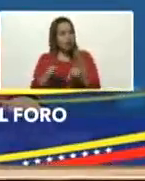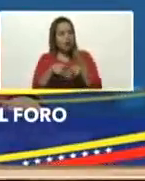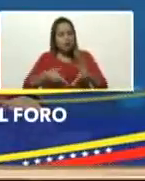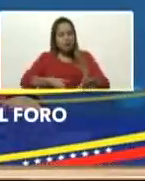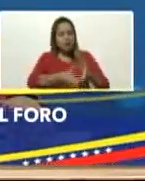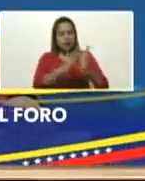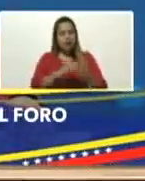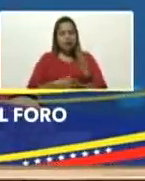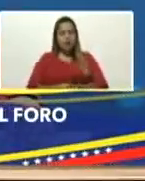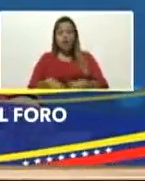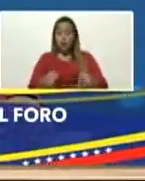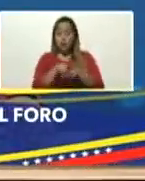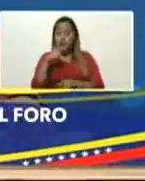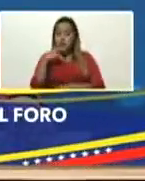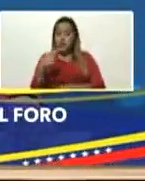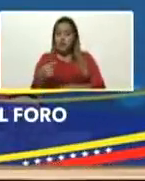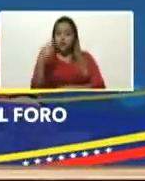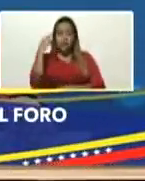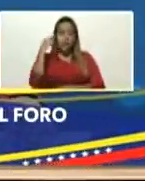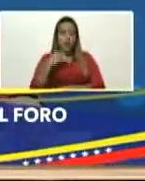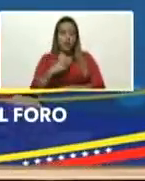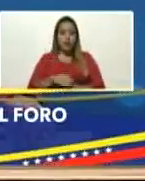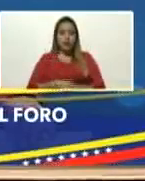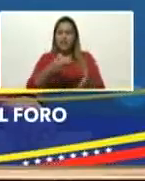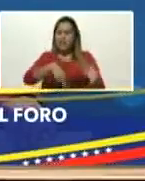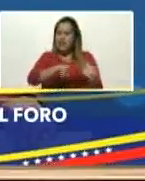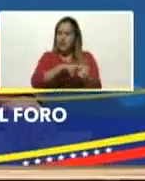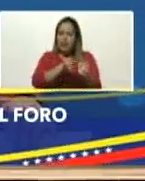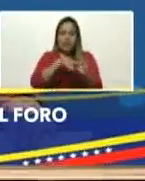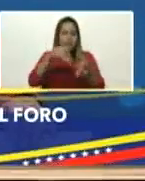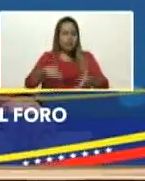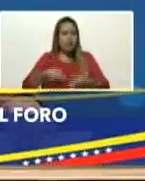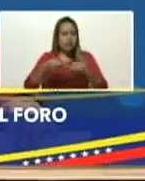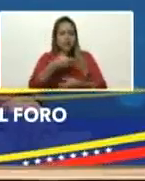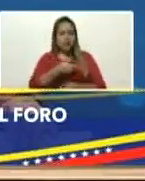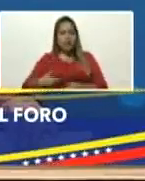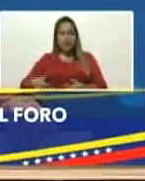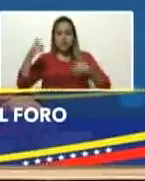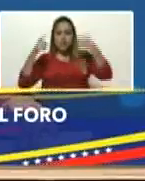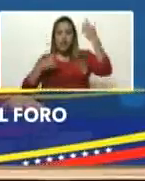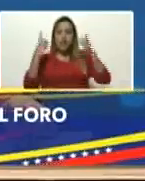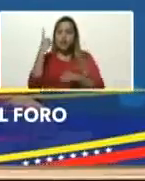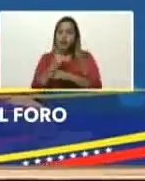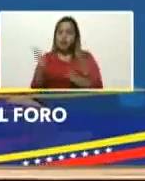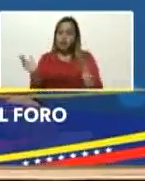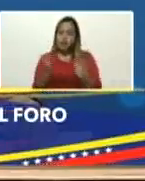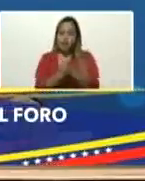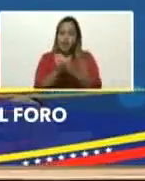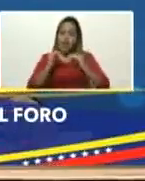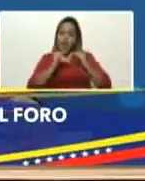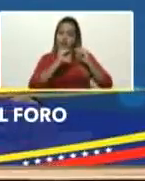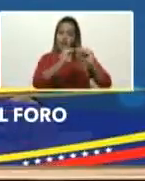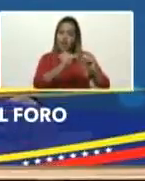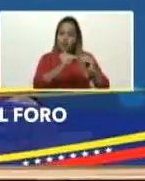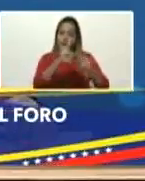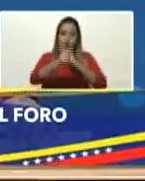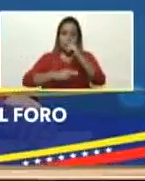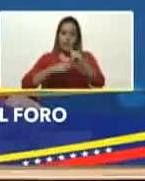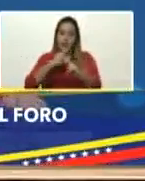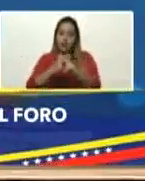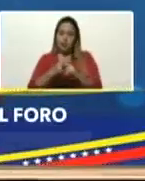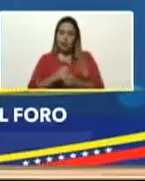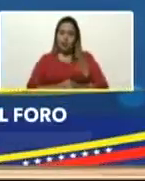Como decía el Padre Libertador y nos repetía siempre el Comandante Chávez, tenemos que lograr el equilibrio del universo